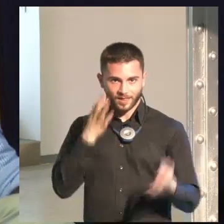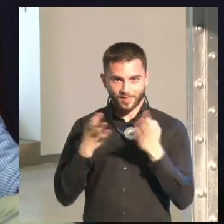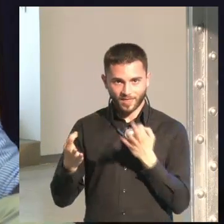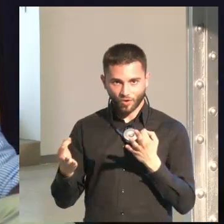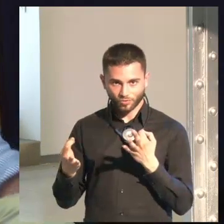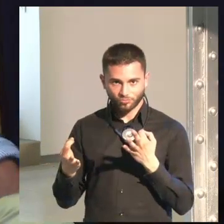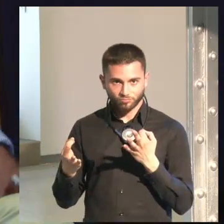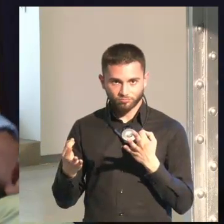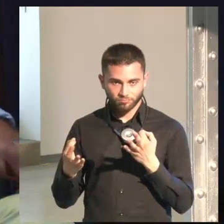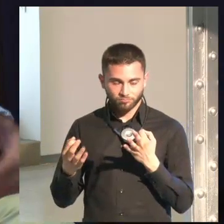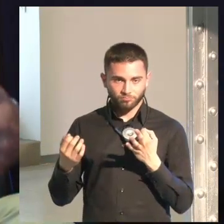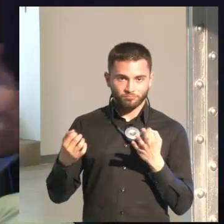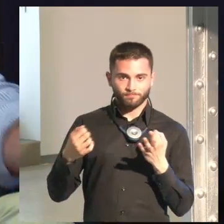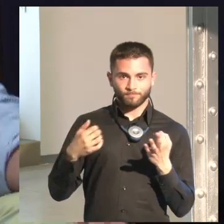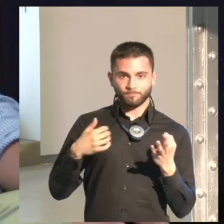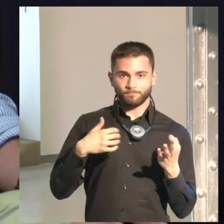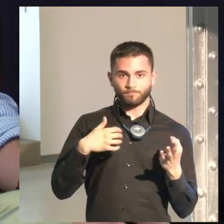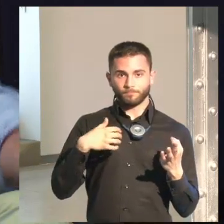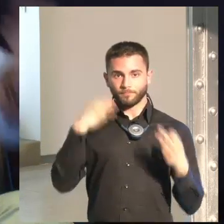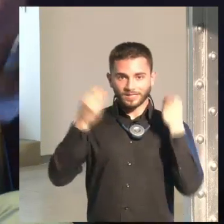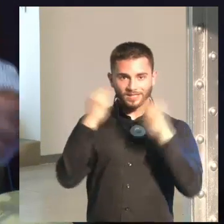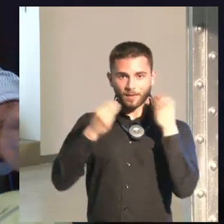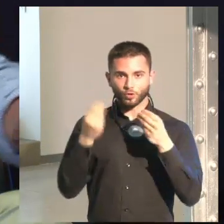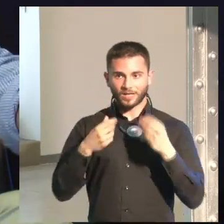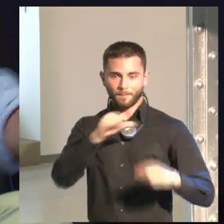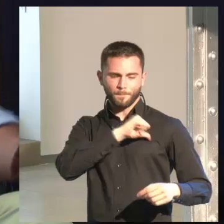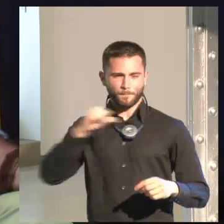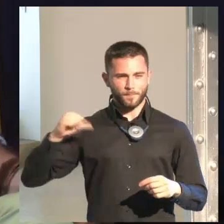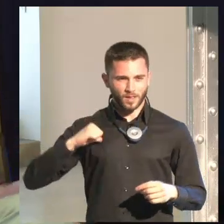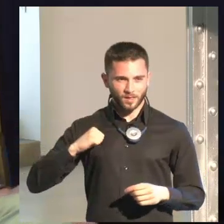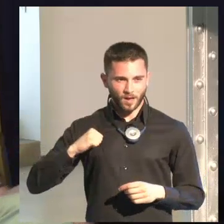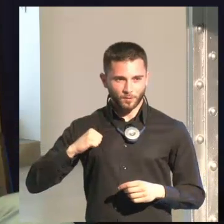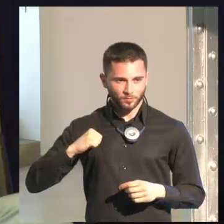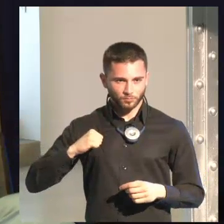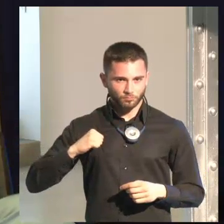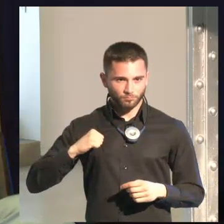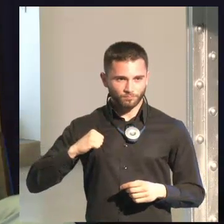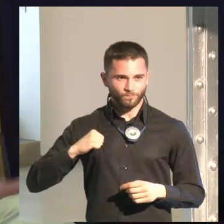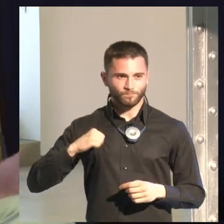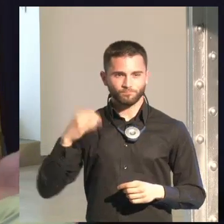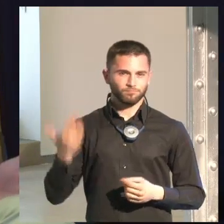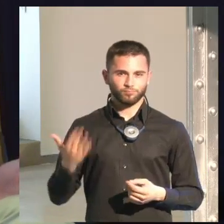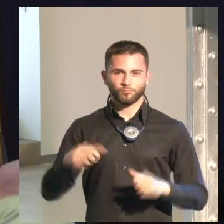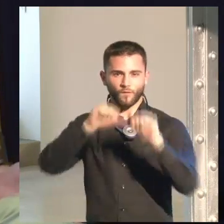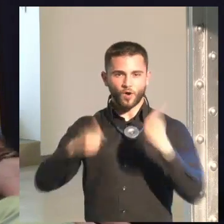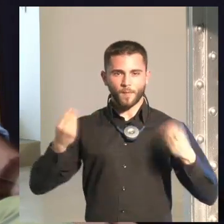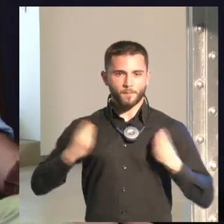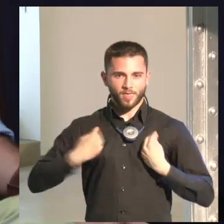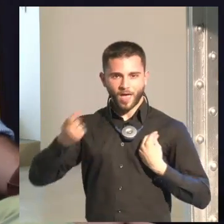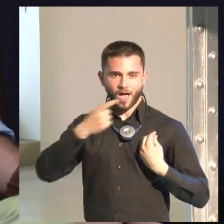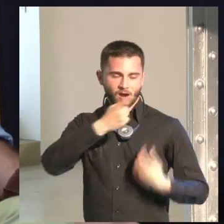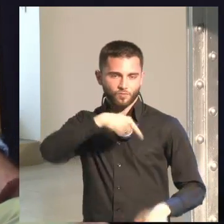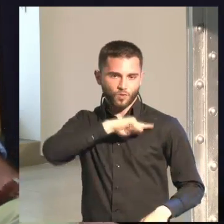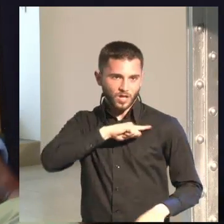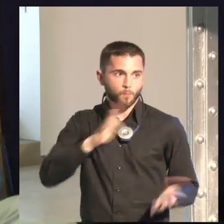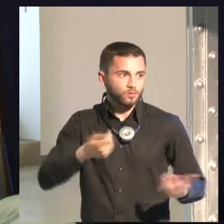la idea de que la privacidad es absoluto, santo y seña de nuestro modo de vida, pues tendremos que